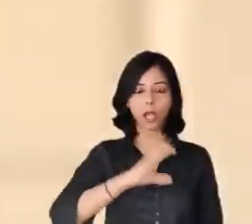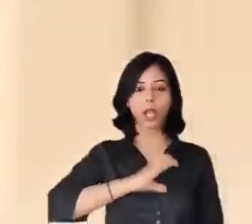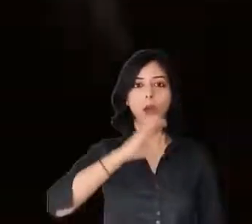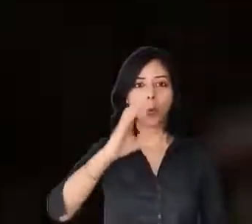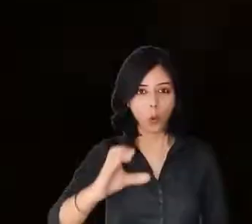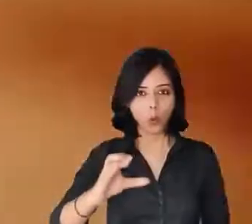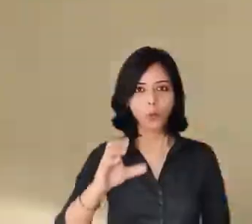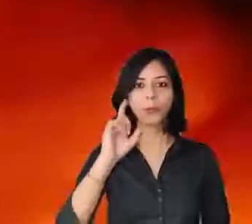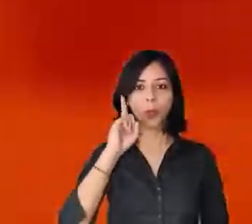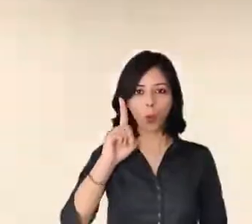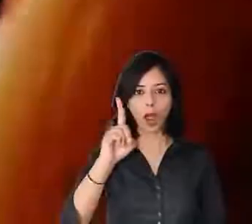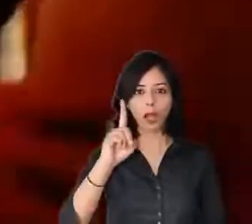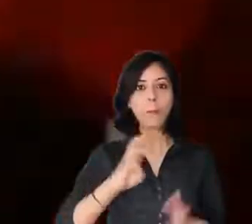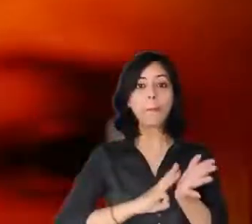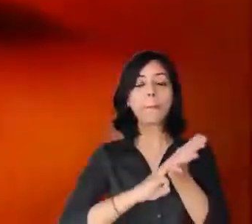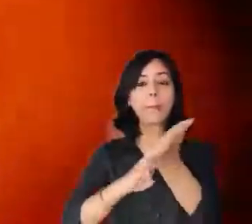impidió.